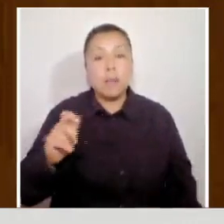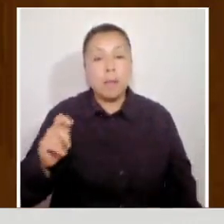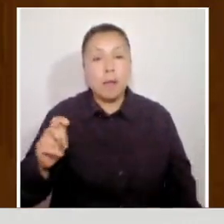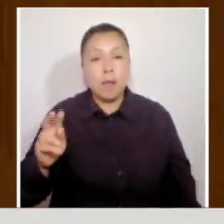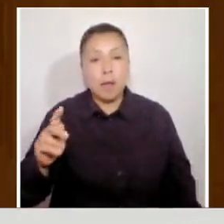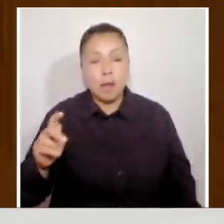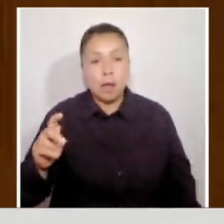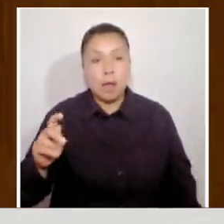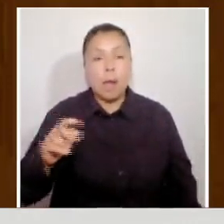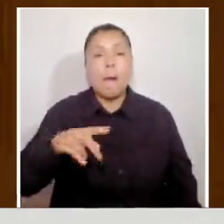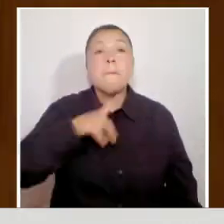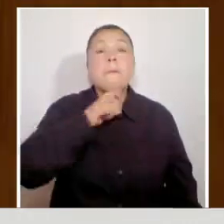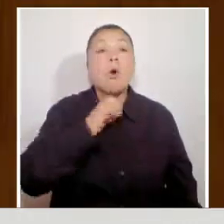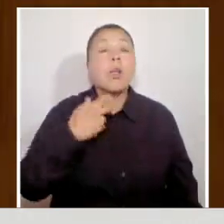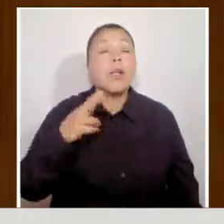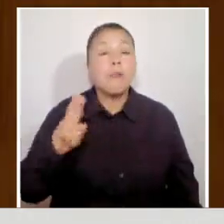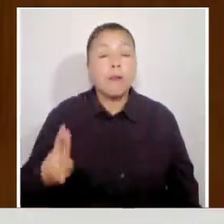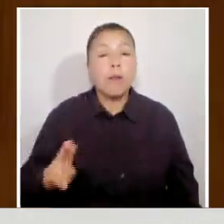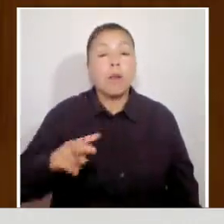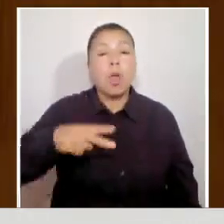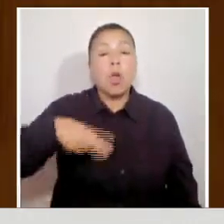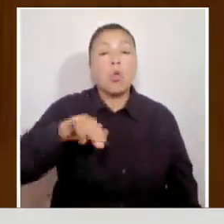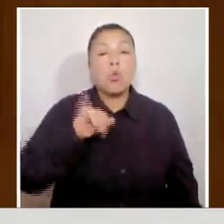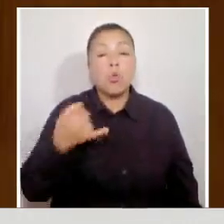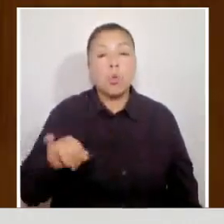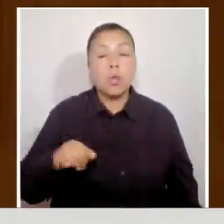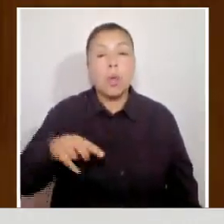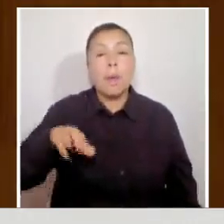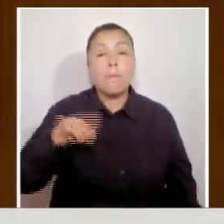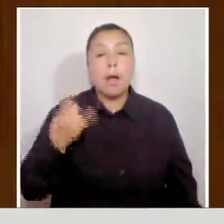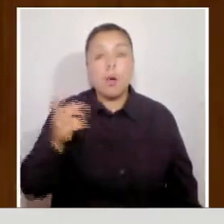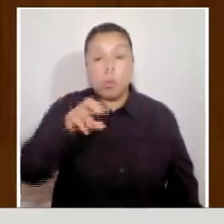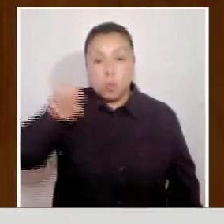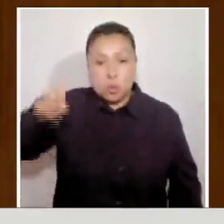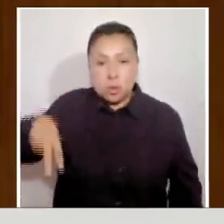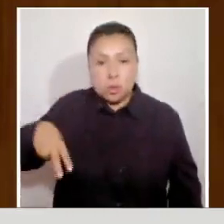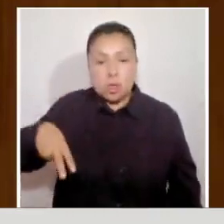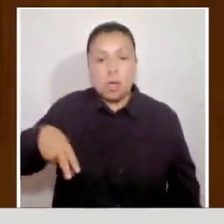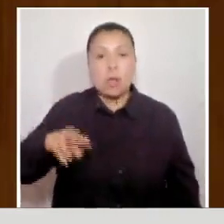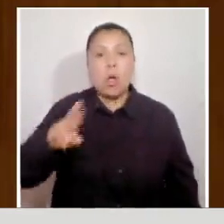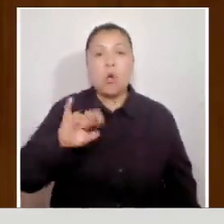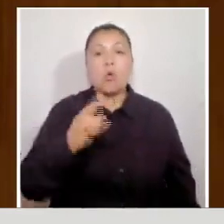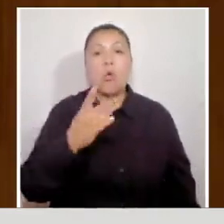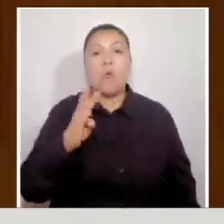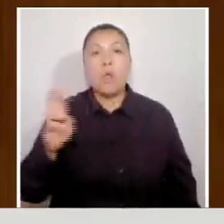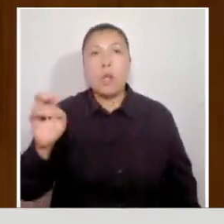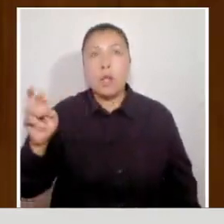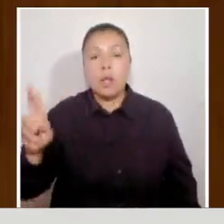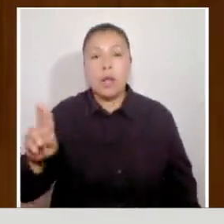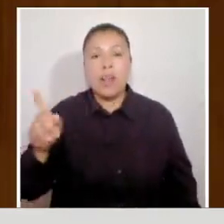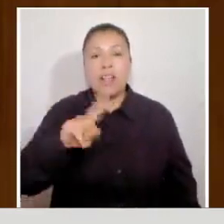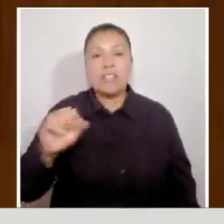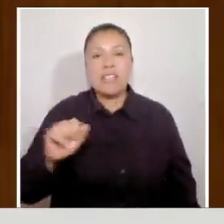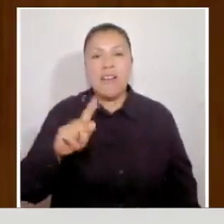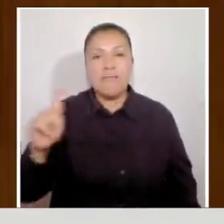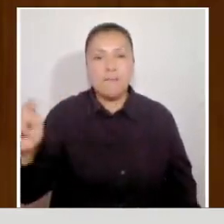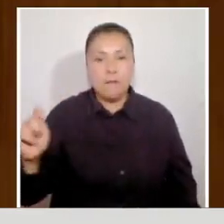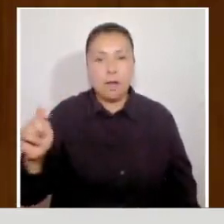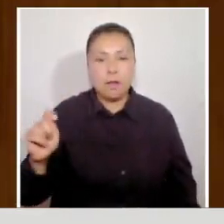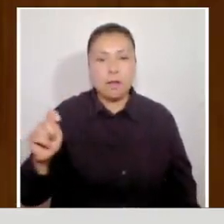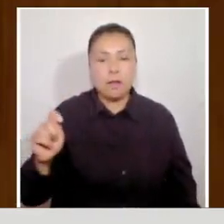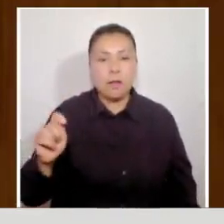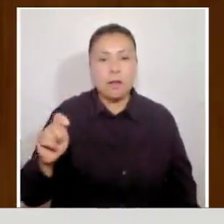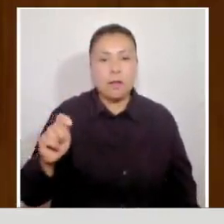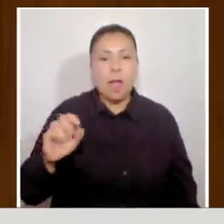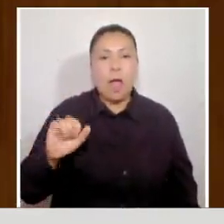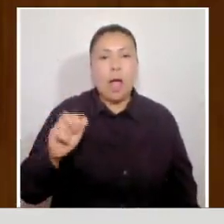mever Paulina Núñez Diego pausen Carla rubilar Marcela sabat David Sandoval Alejandro